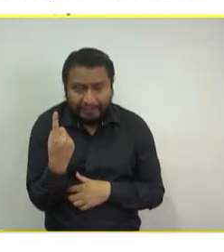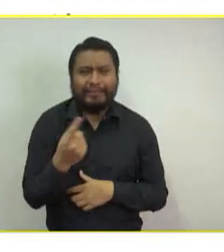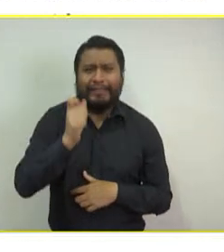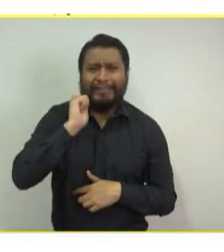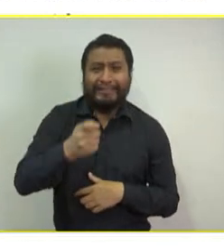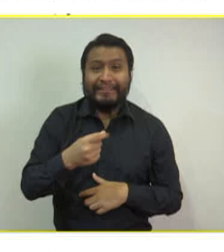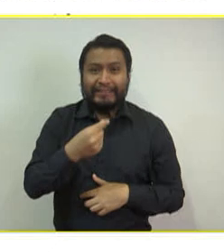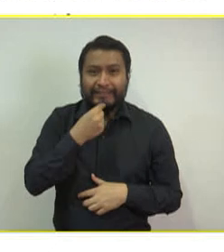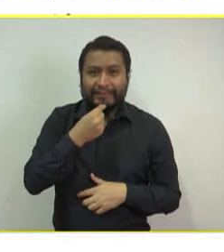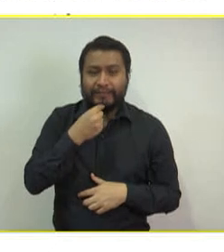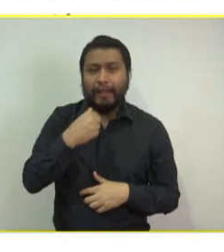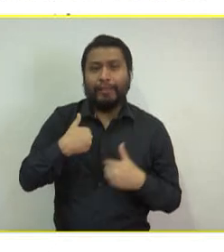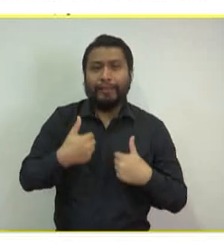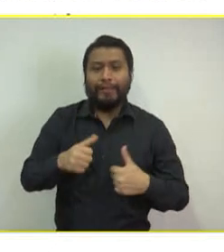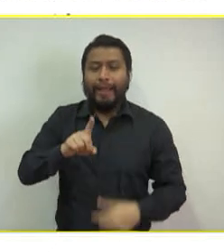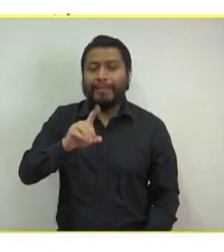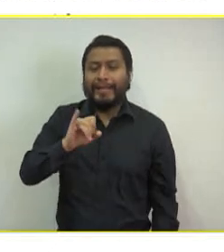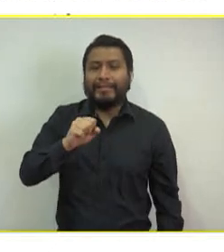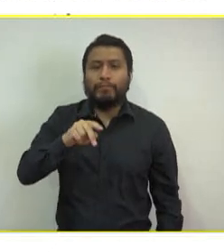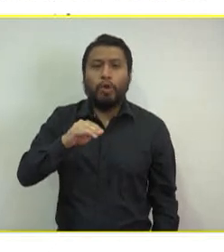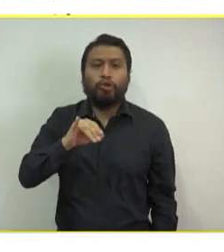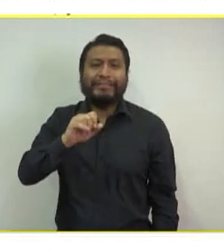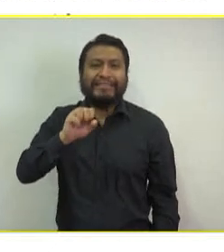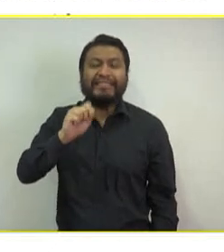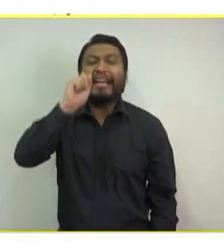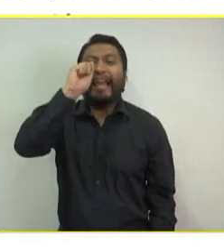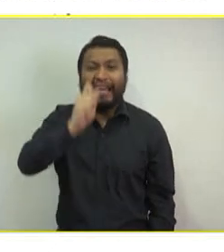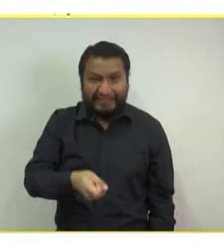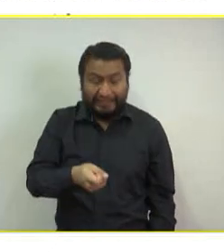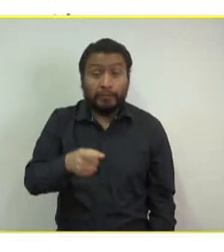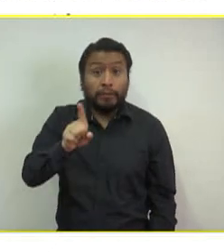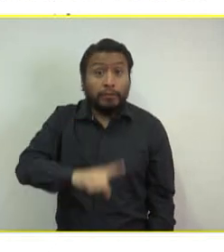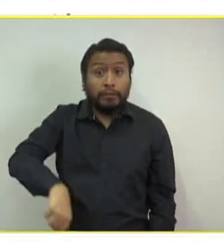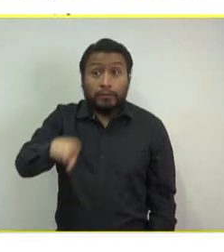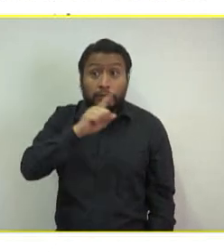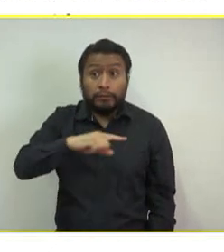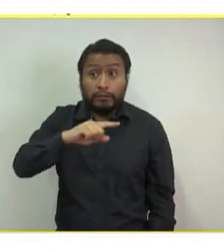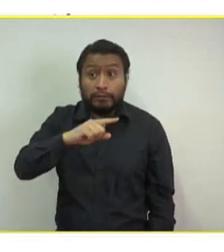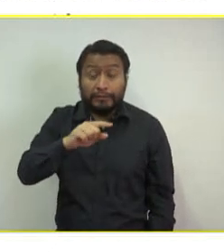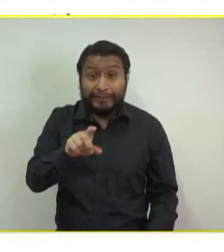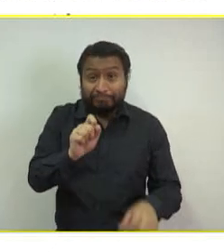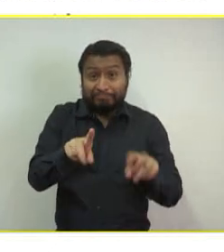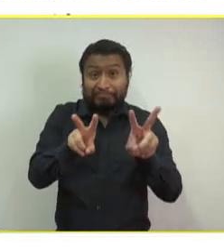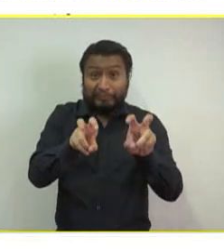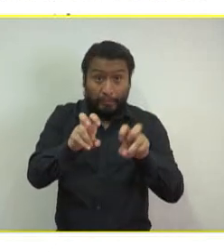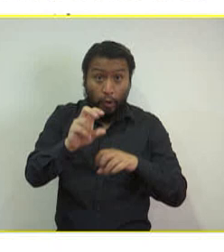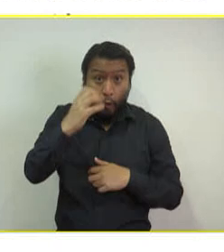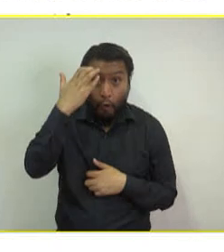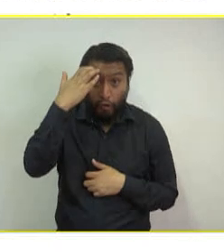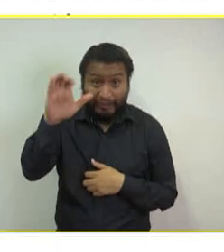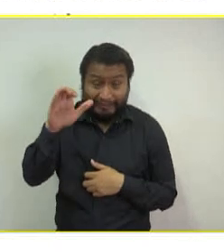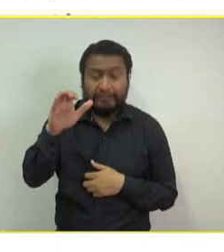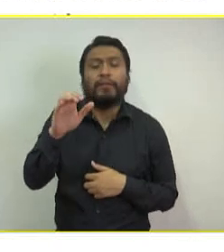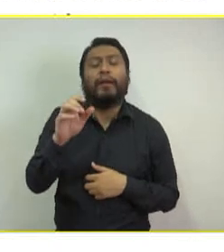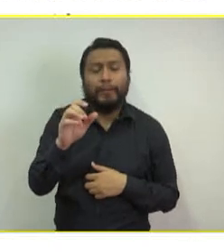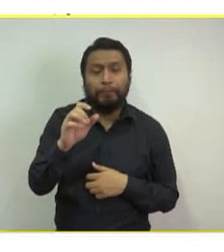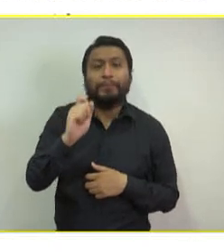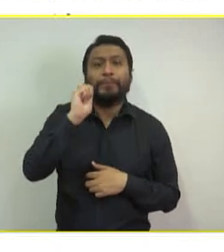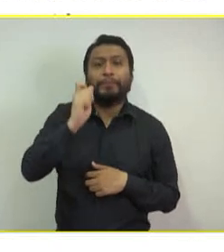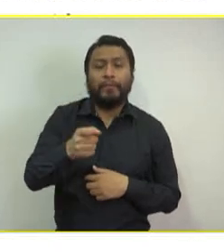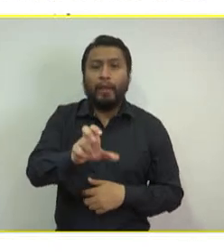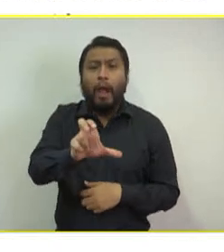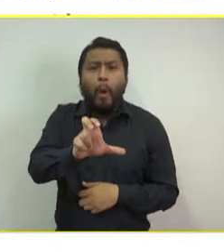es la disbiosis. La disbiosis, para los que no entendemos de estos temas, es el desequilibrio que